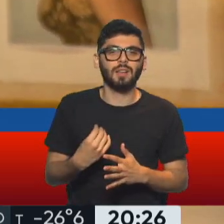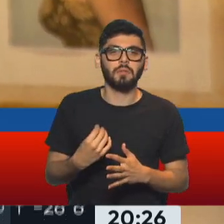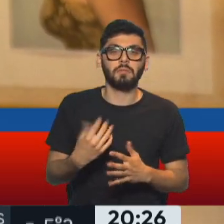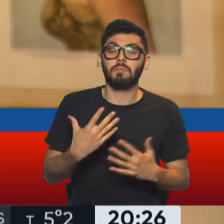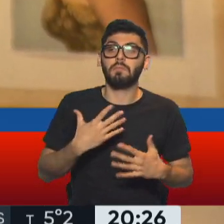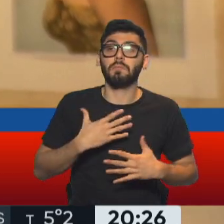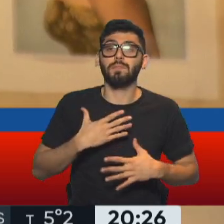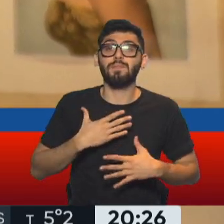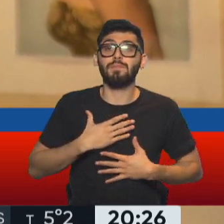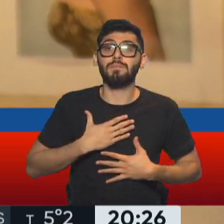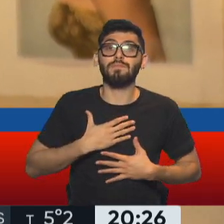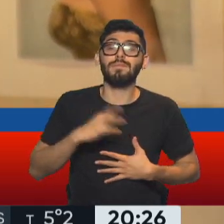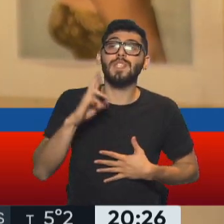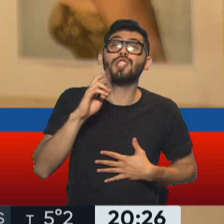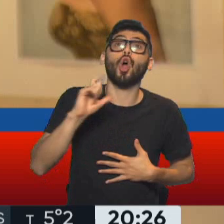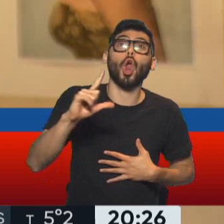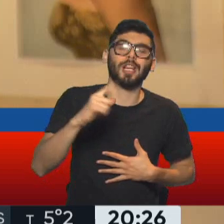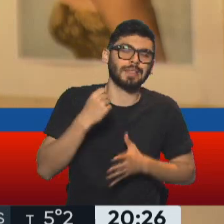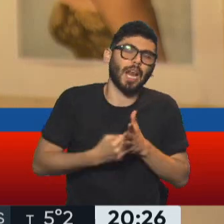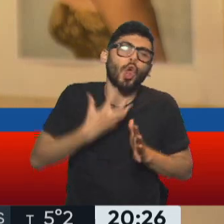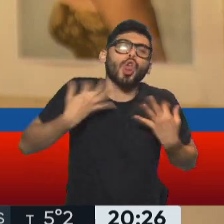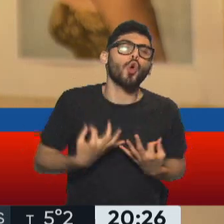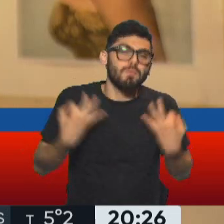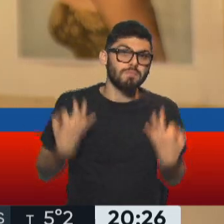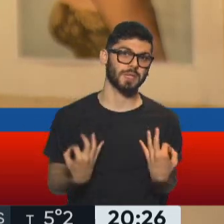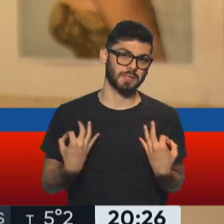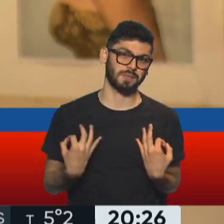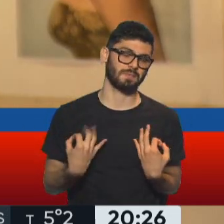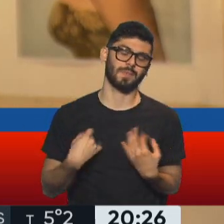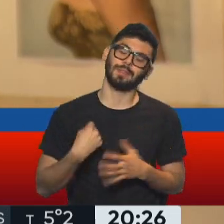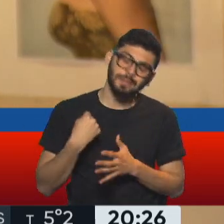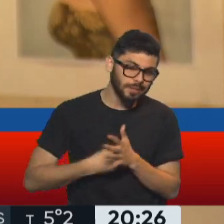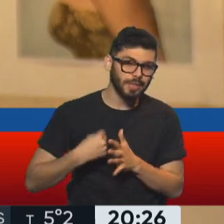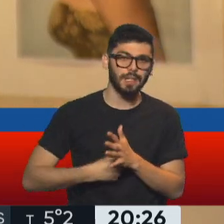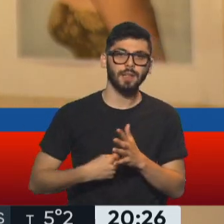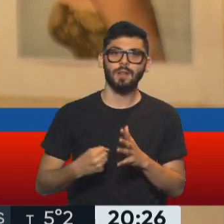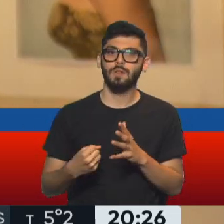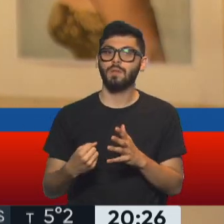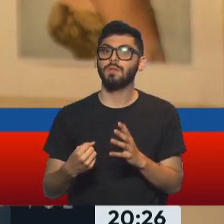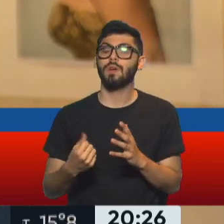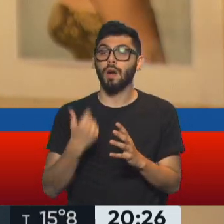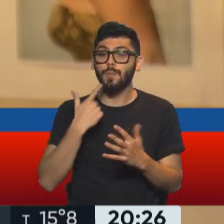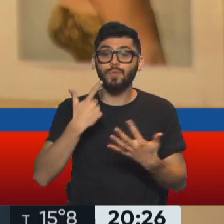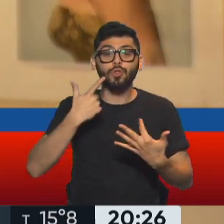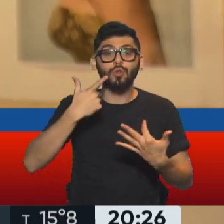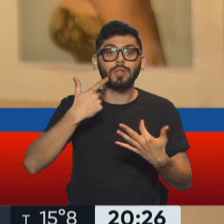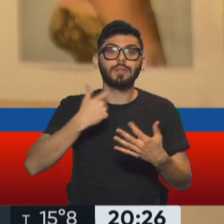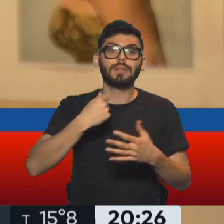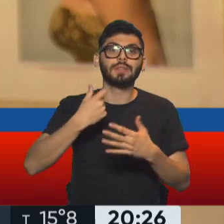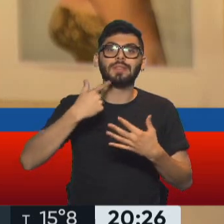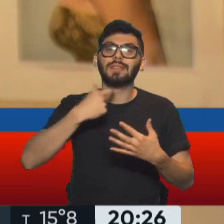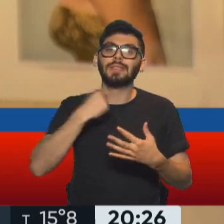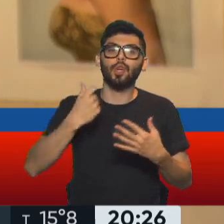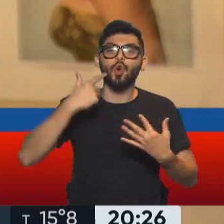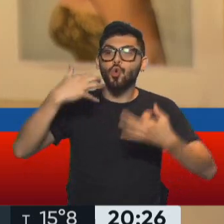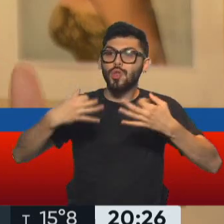debo cumplir, que es tratar de generar espacios donde la justicia sea un poco más pleno y